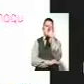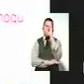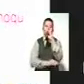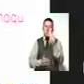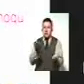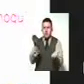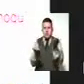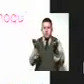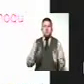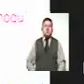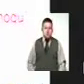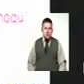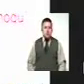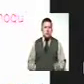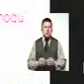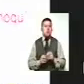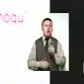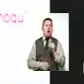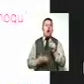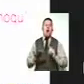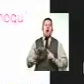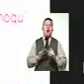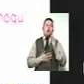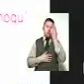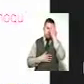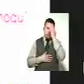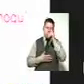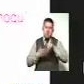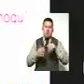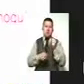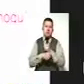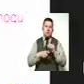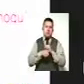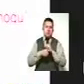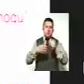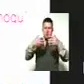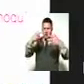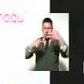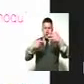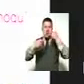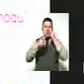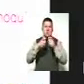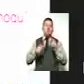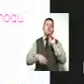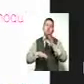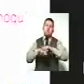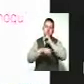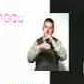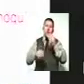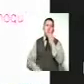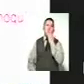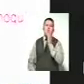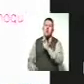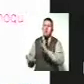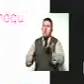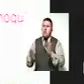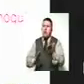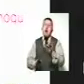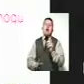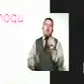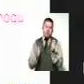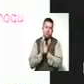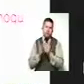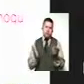la equidad, que tanto se pregona, cuando vemos en la práctica, la brecha cada vez se hace más grande. Por eso los niños indígenas se nos mueren, por eso se nos